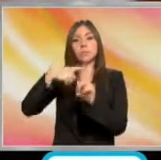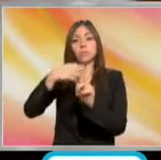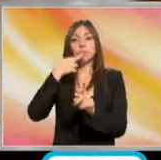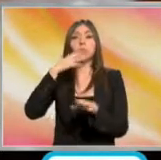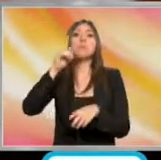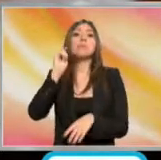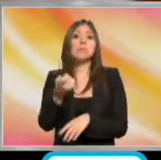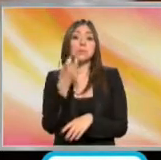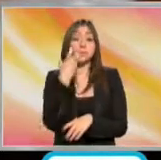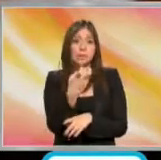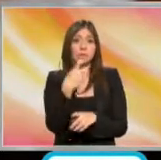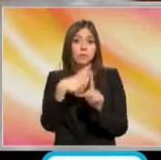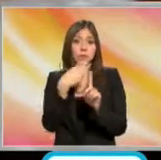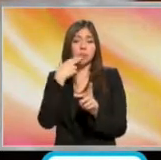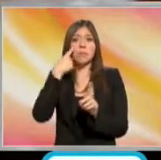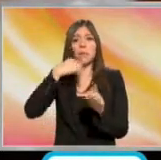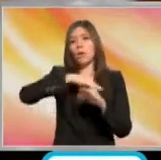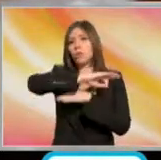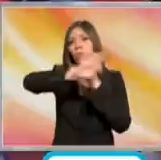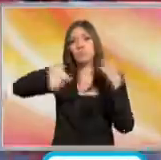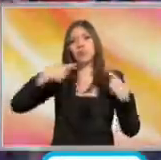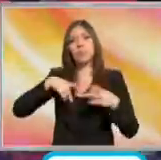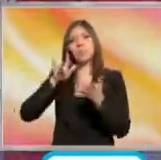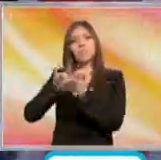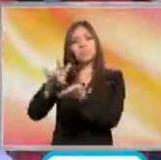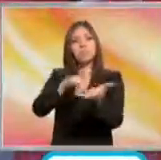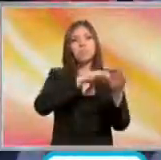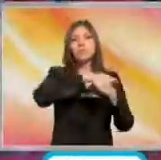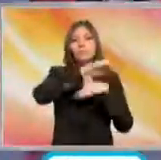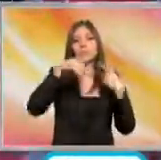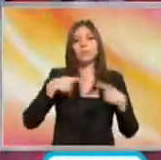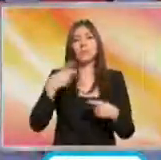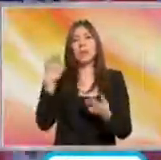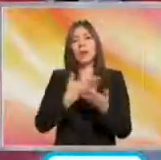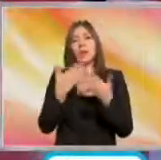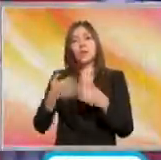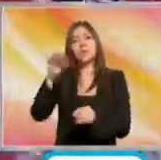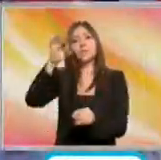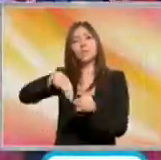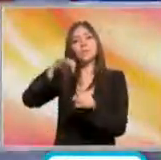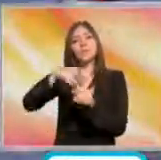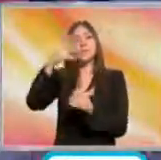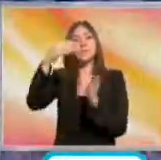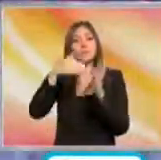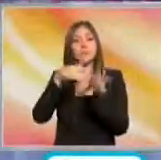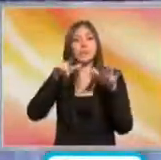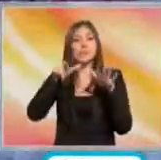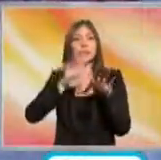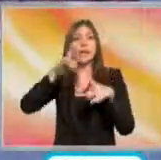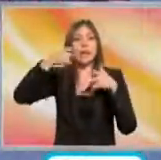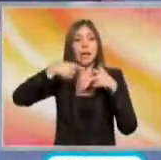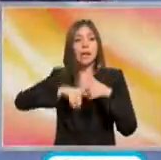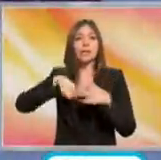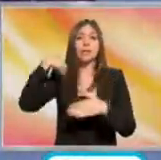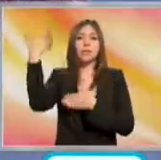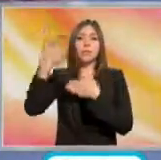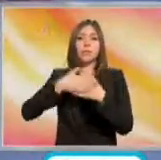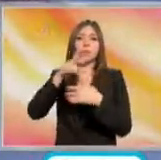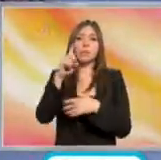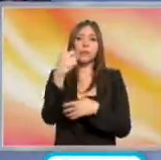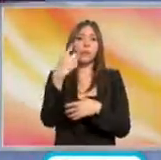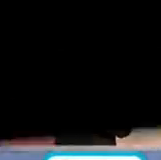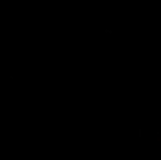para todos, este es del pueblo y es para el pueblo al final del día. La colecta 2017 ya inició y finaliza el 31 de mayo.